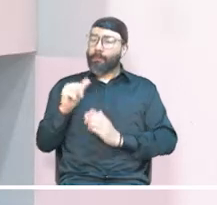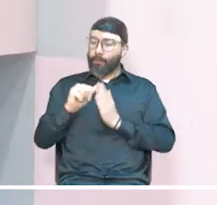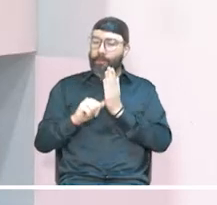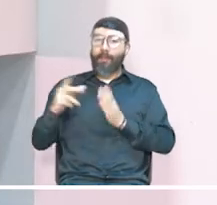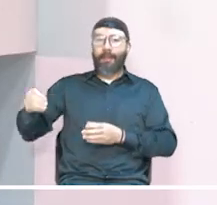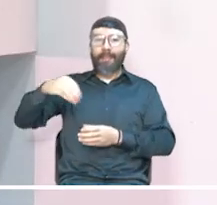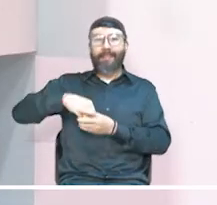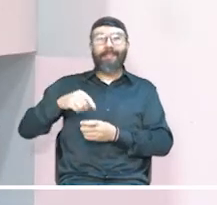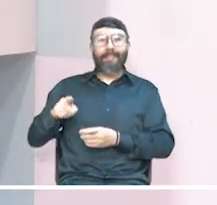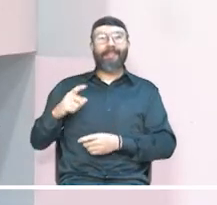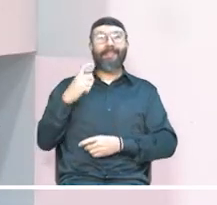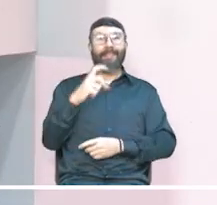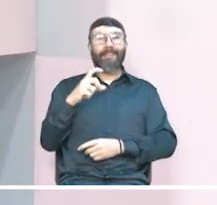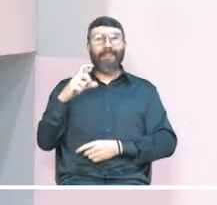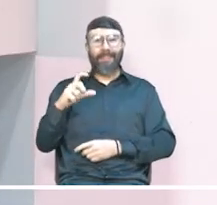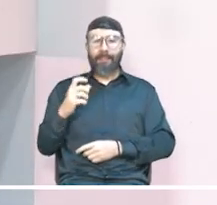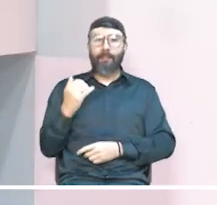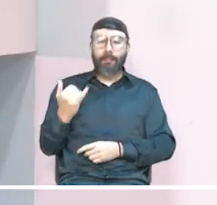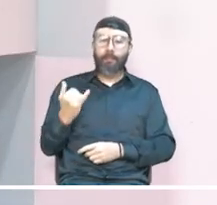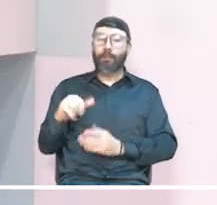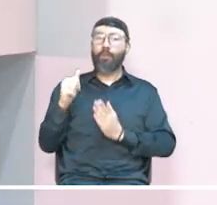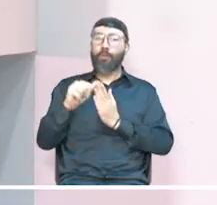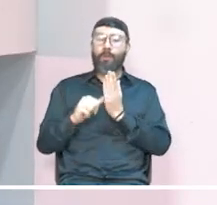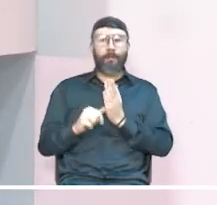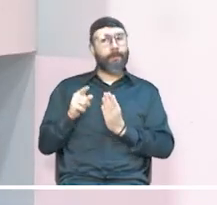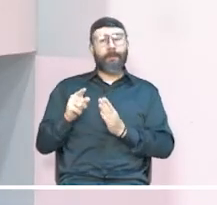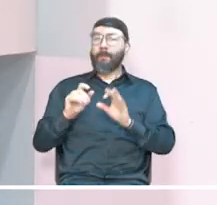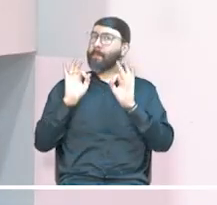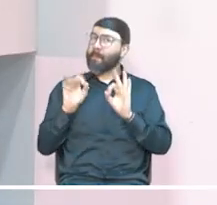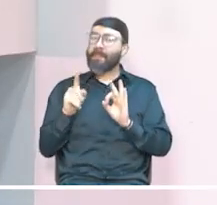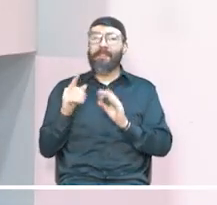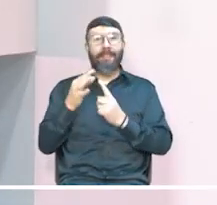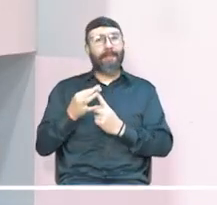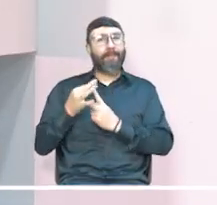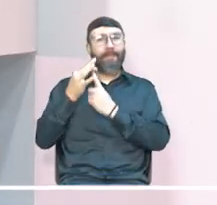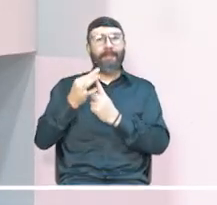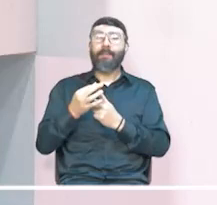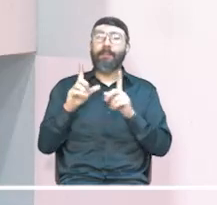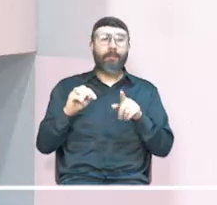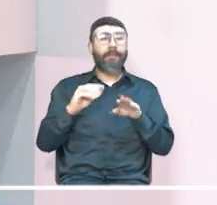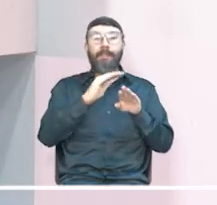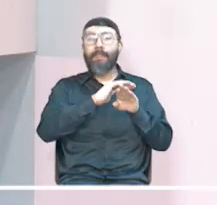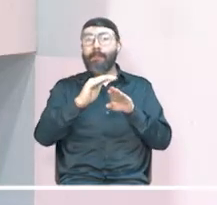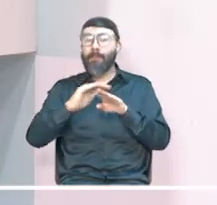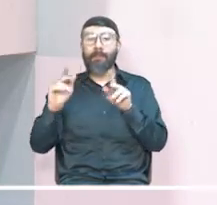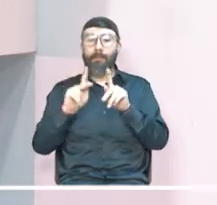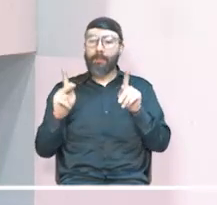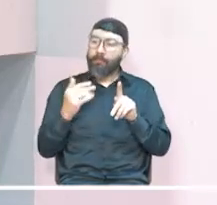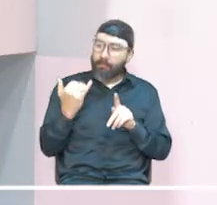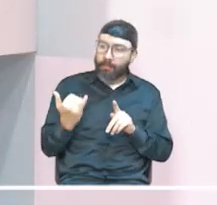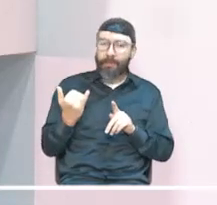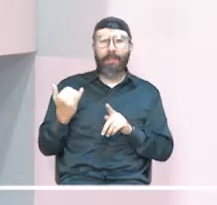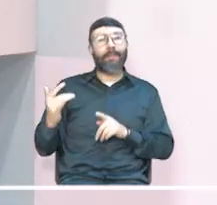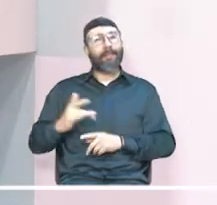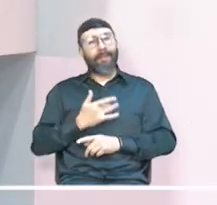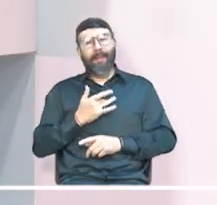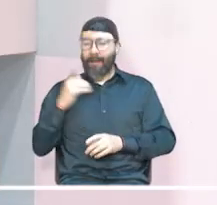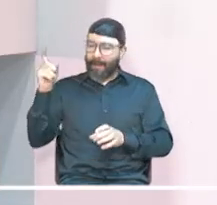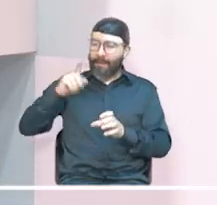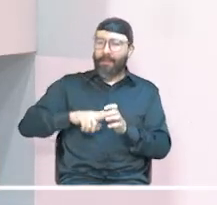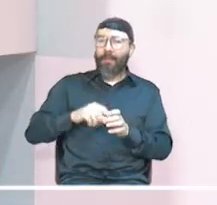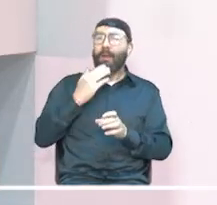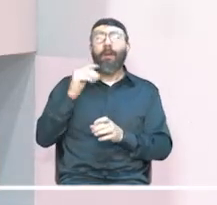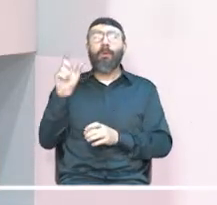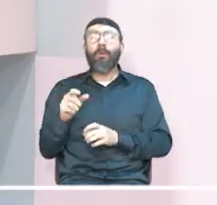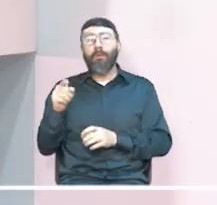en Chinchiná. Es un programa muy, muy, muy especial. Los invito a aquellas personas que se sientan en este momento con depresión,